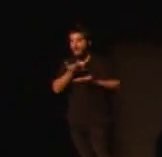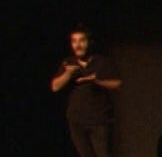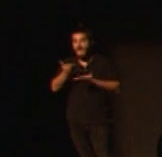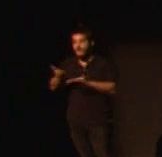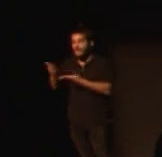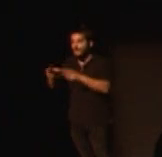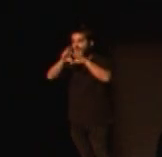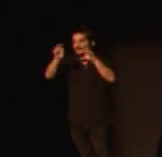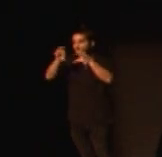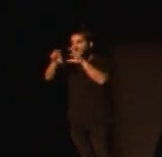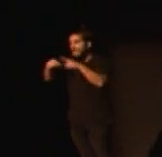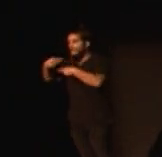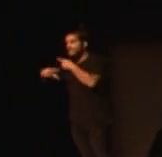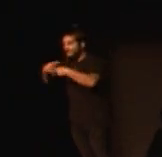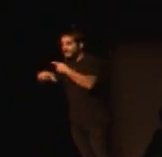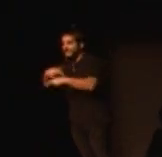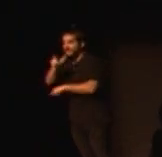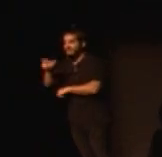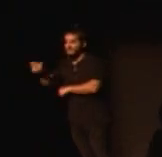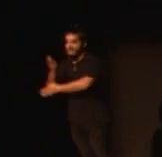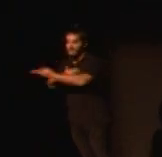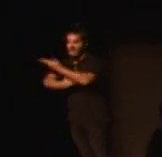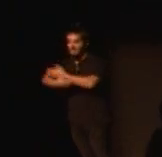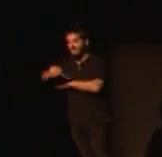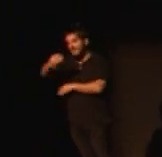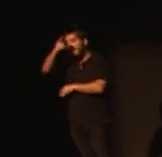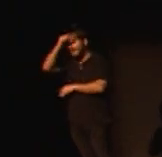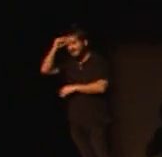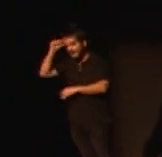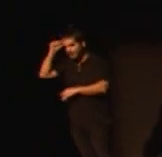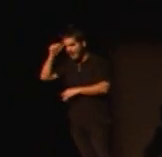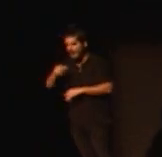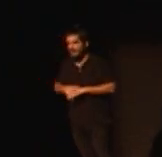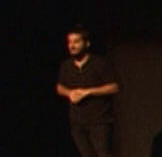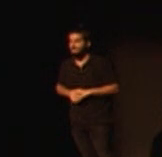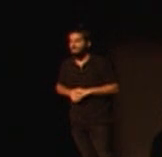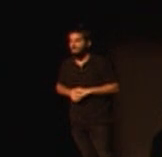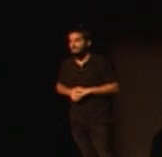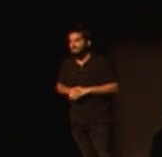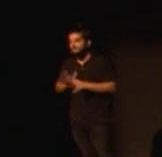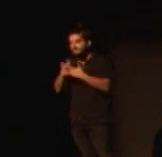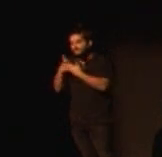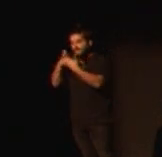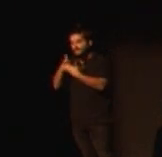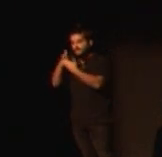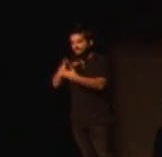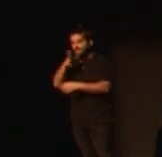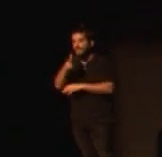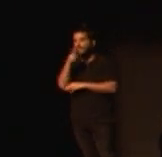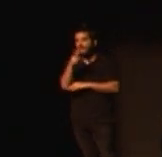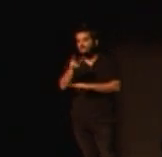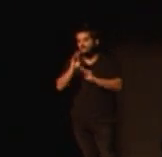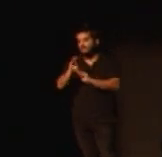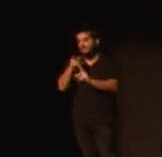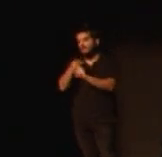a entidades, familias y personas españolas con discapacidad intelectual y daño cerebral adquirido en la lucha por sus derechos y a contribuir que tengan una